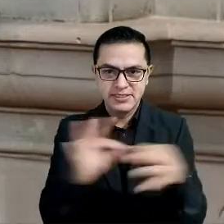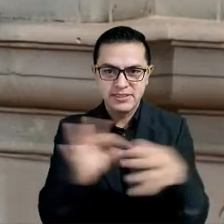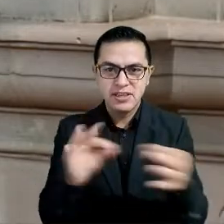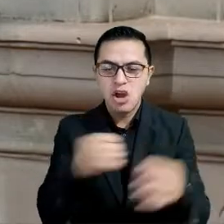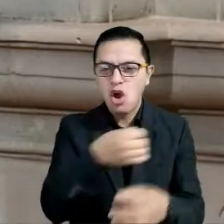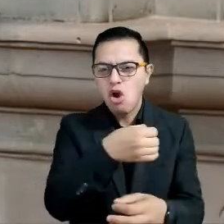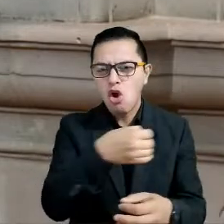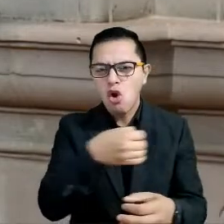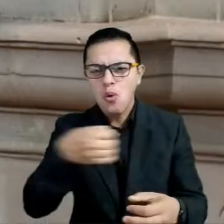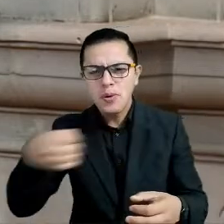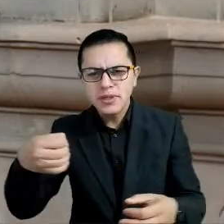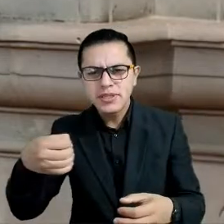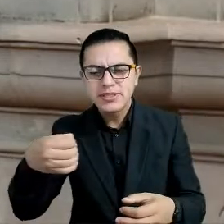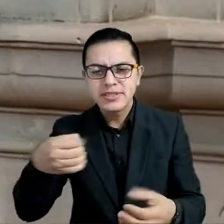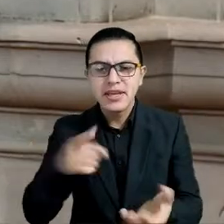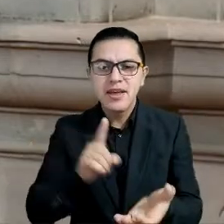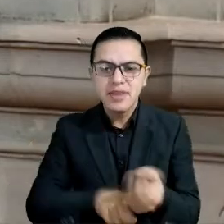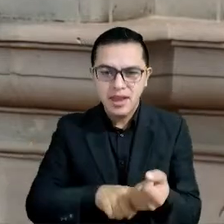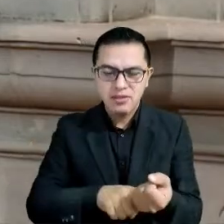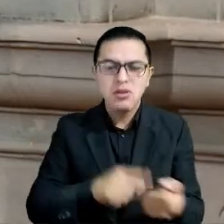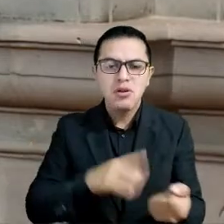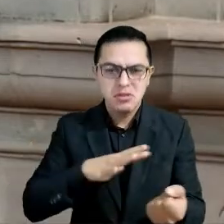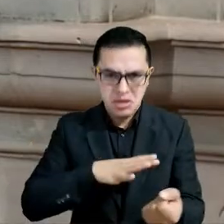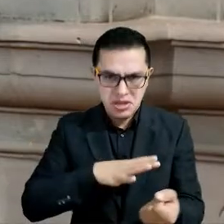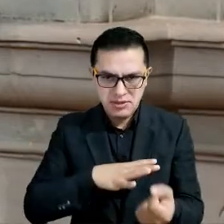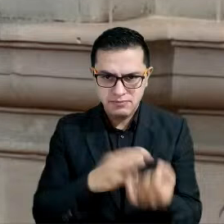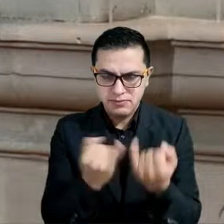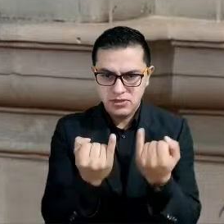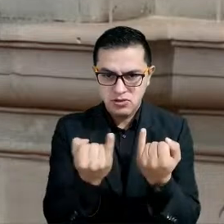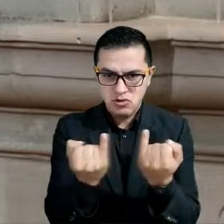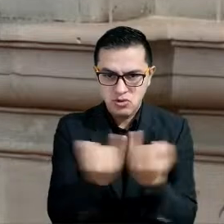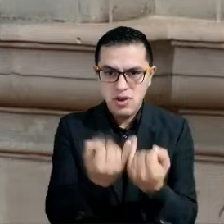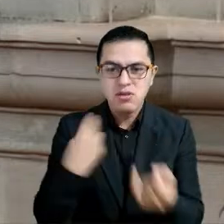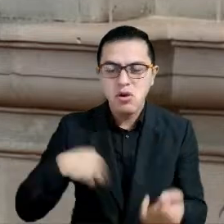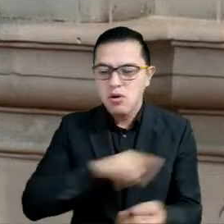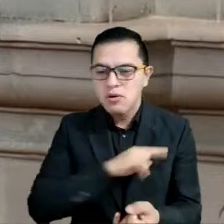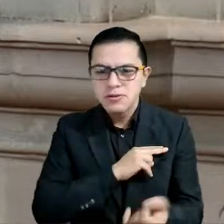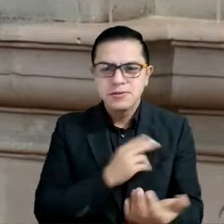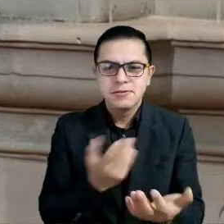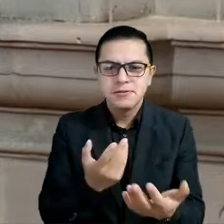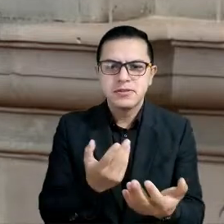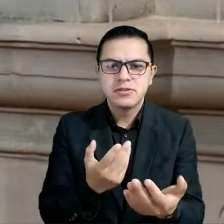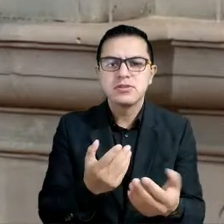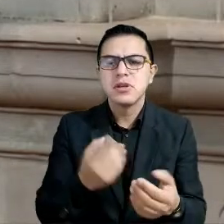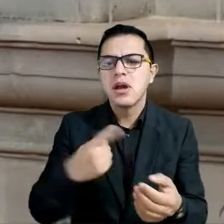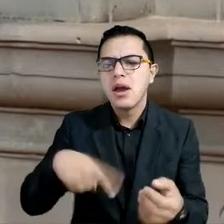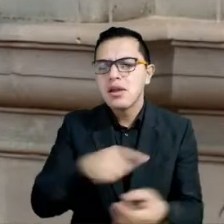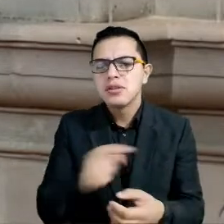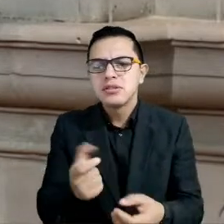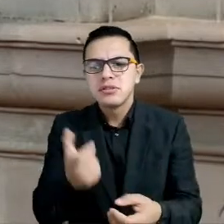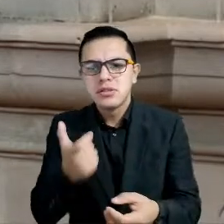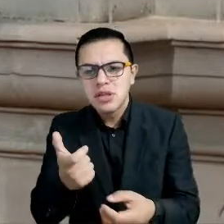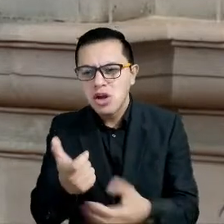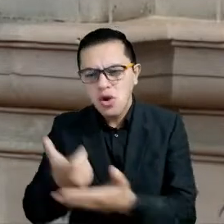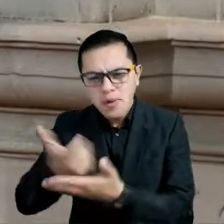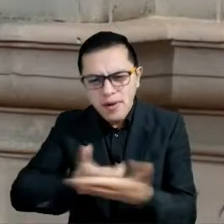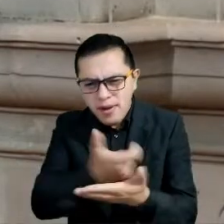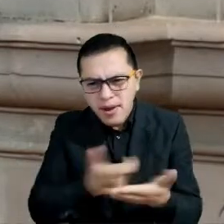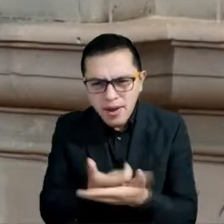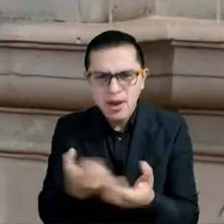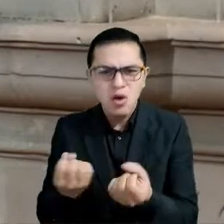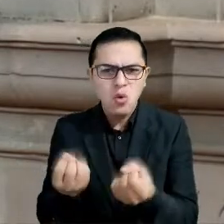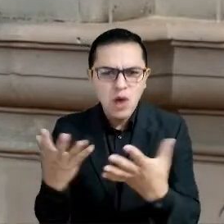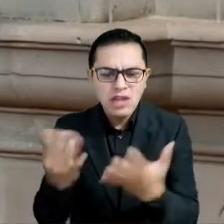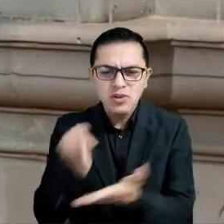clasificador y dentro de los parámetros de armonización contable, estimación de los ingresos propios por concepto de